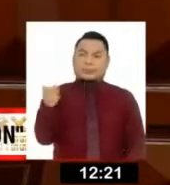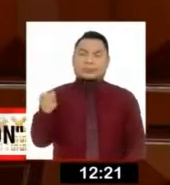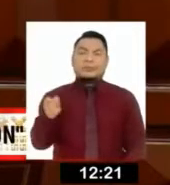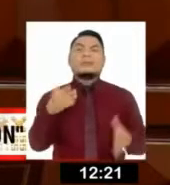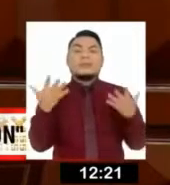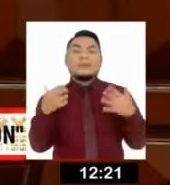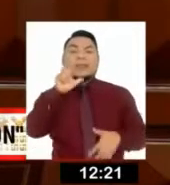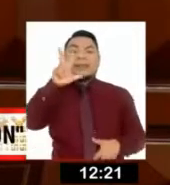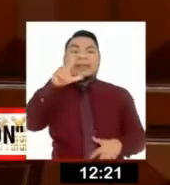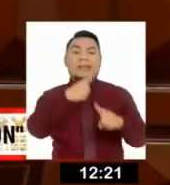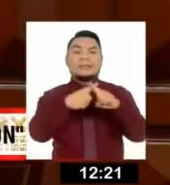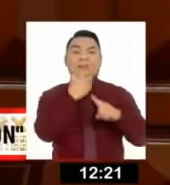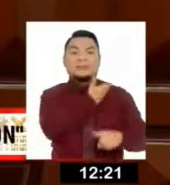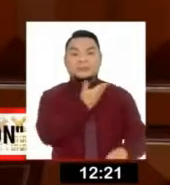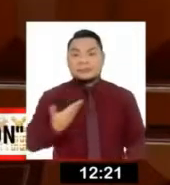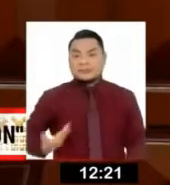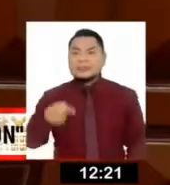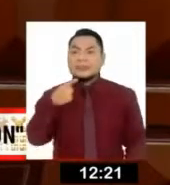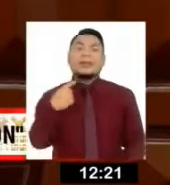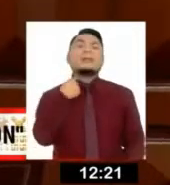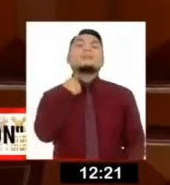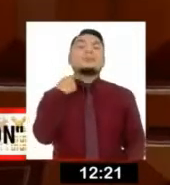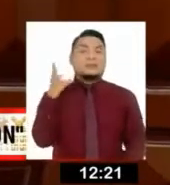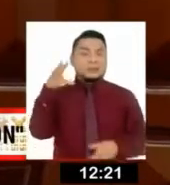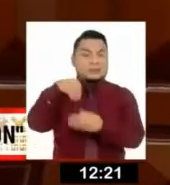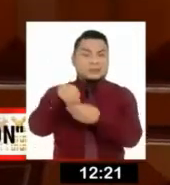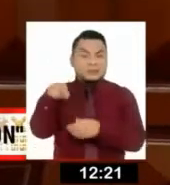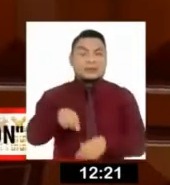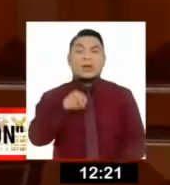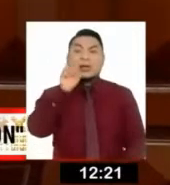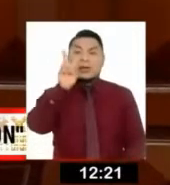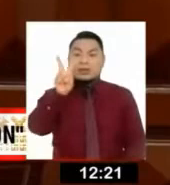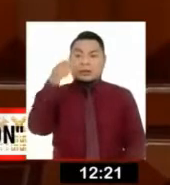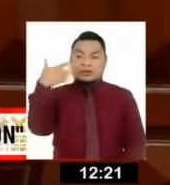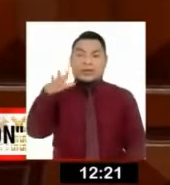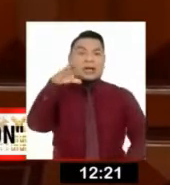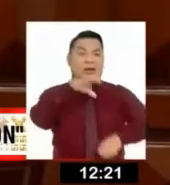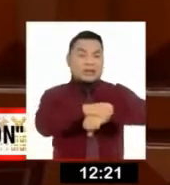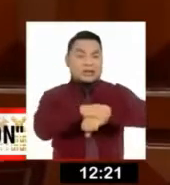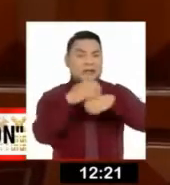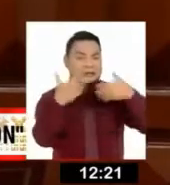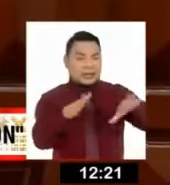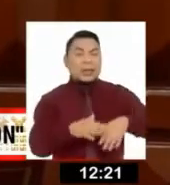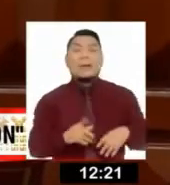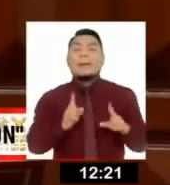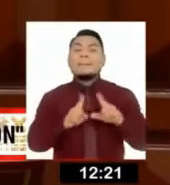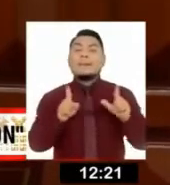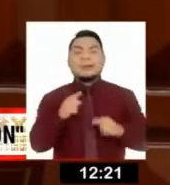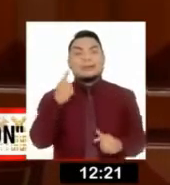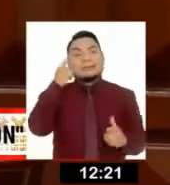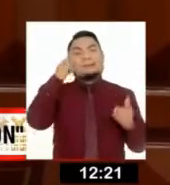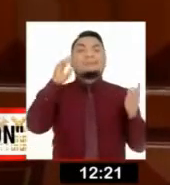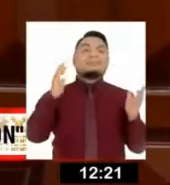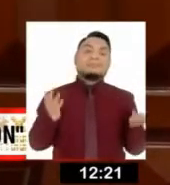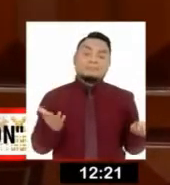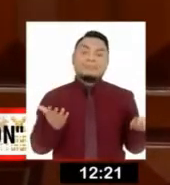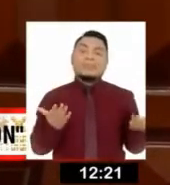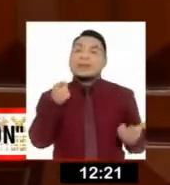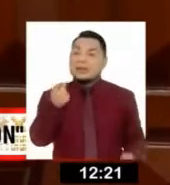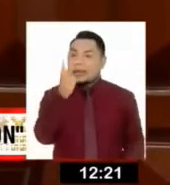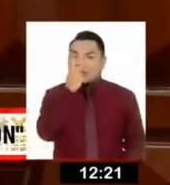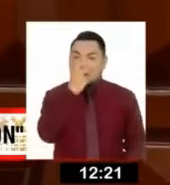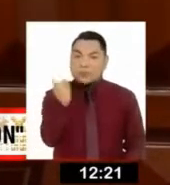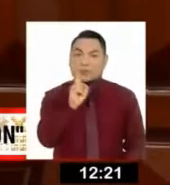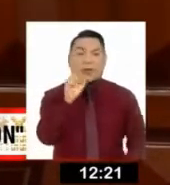3 expresidentes del país implicados. 2 de ellos han sido detenidos, pero paradójicamente no